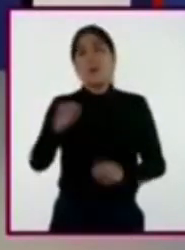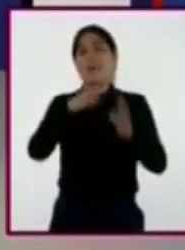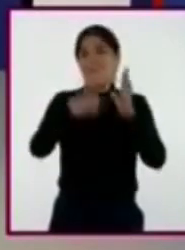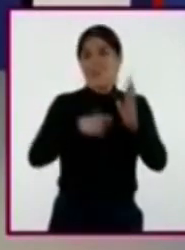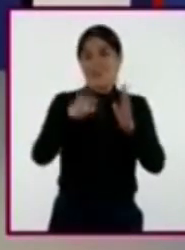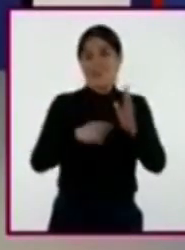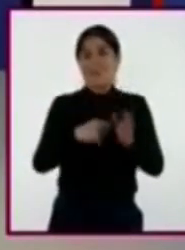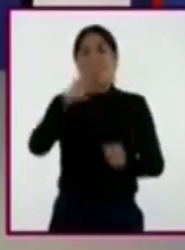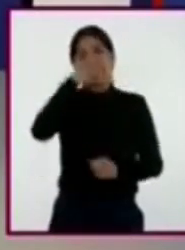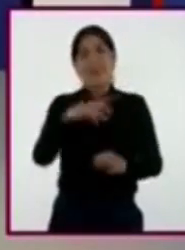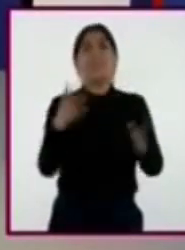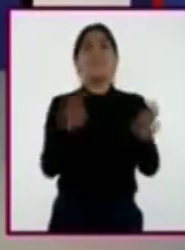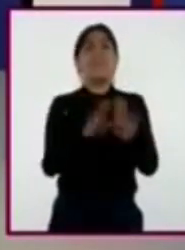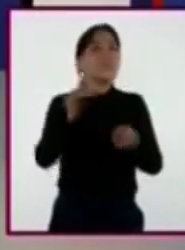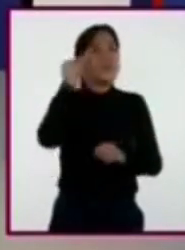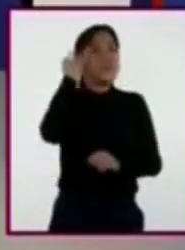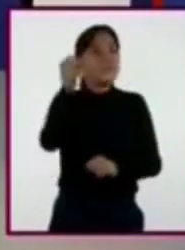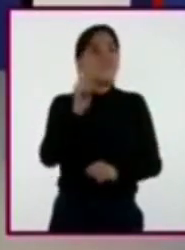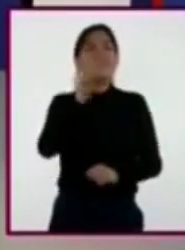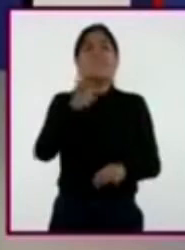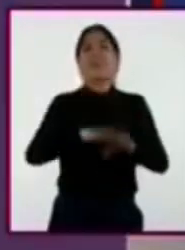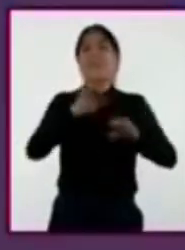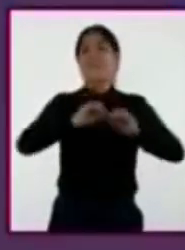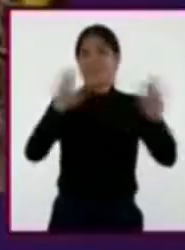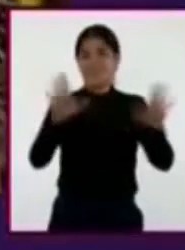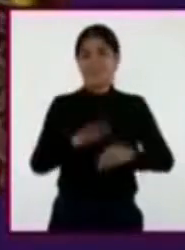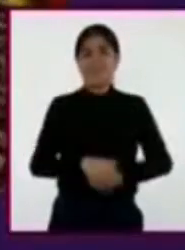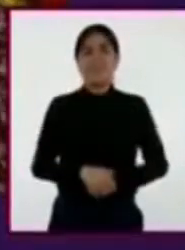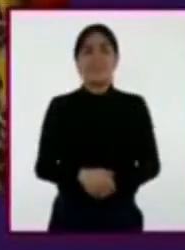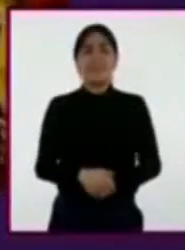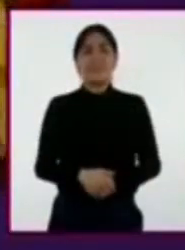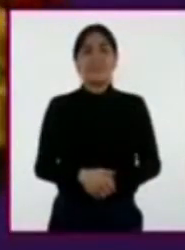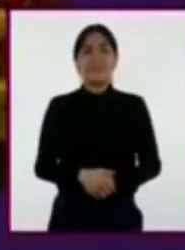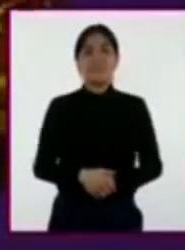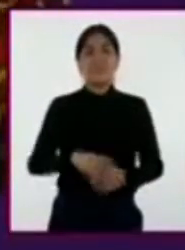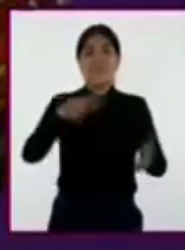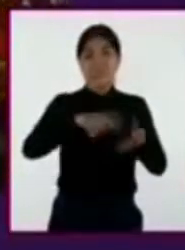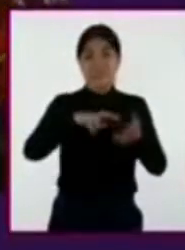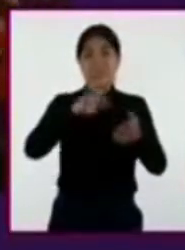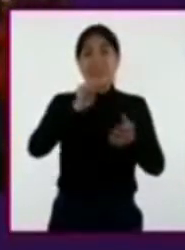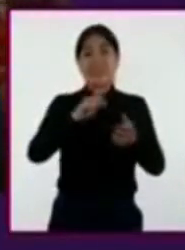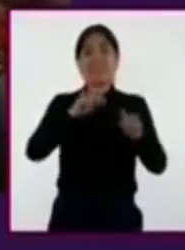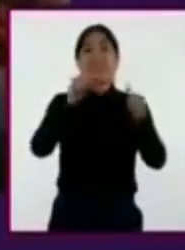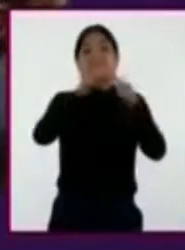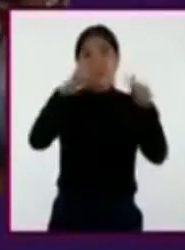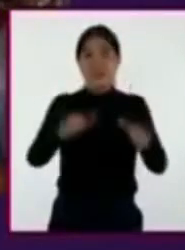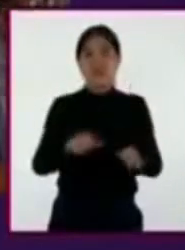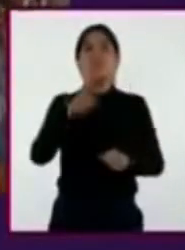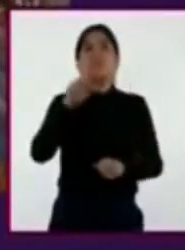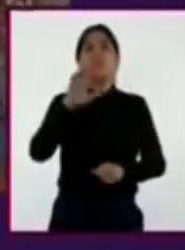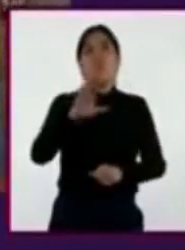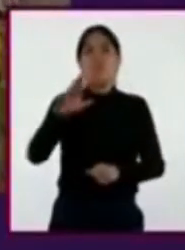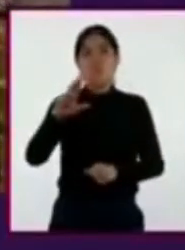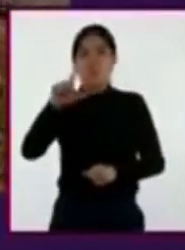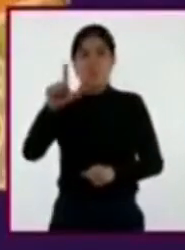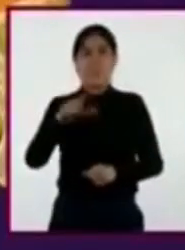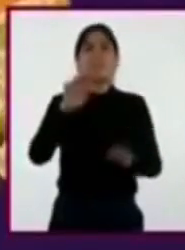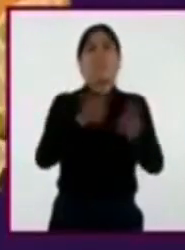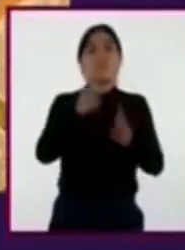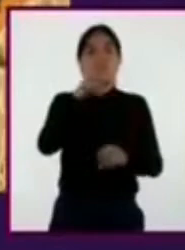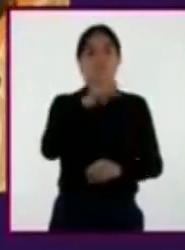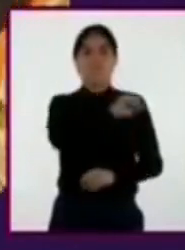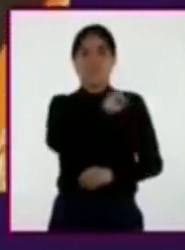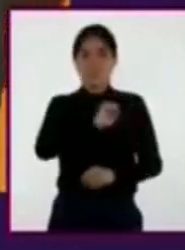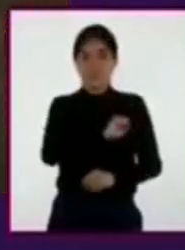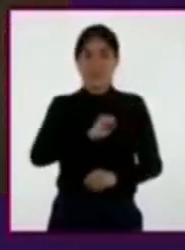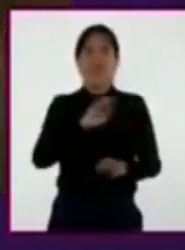que tengamos una idea mucho más clara. El arte Col surgió en 1968 en Suiza. Consiste